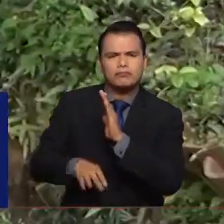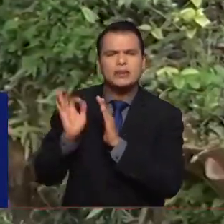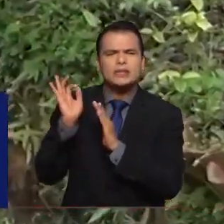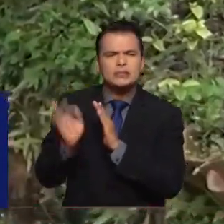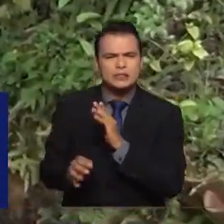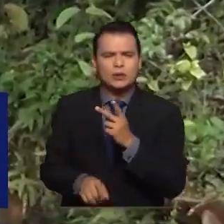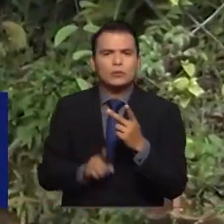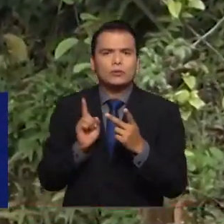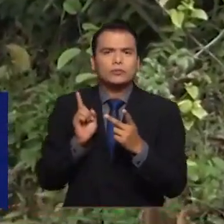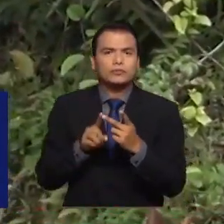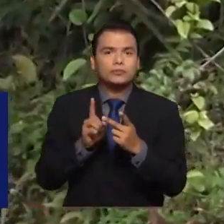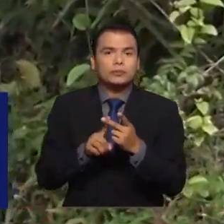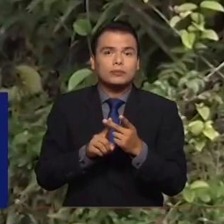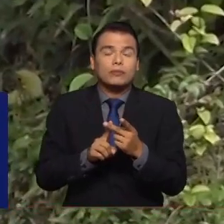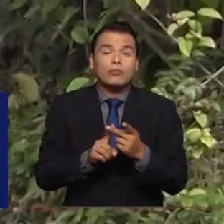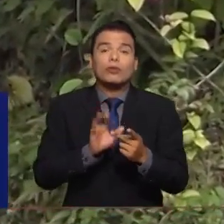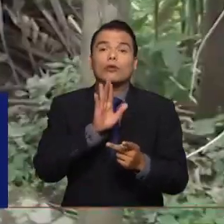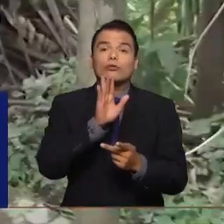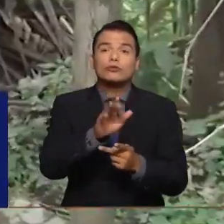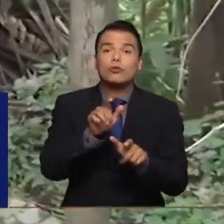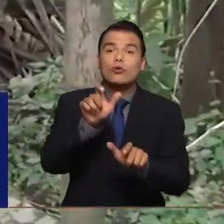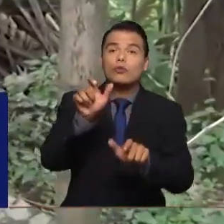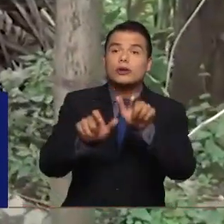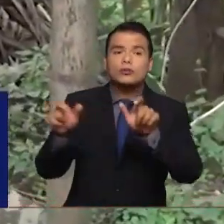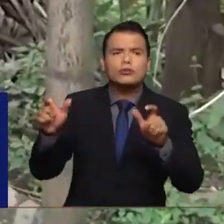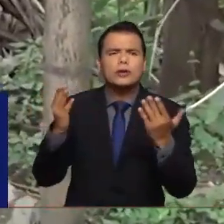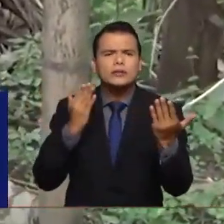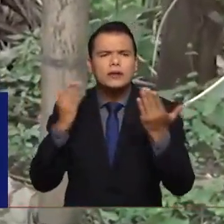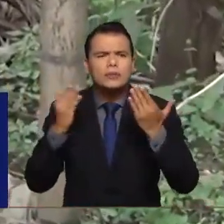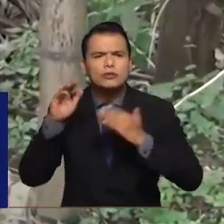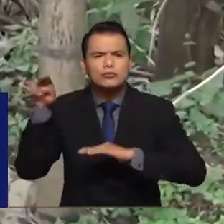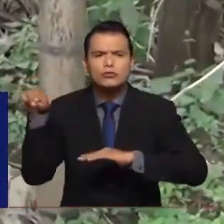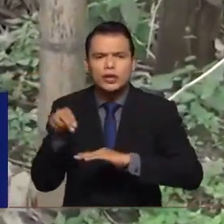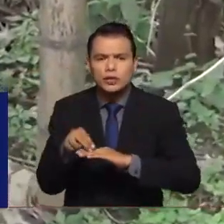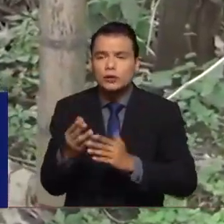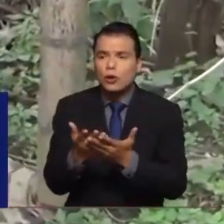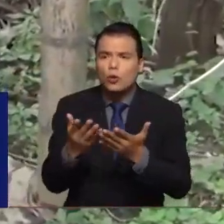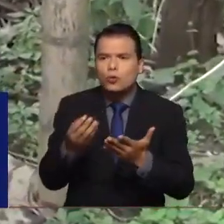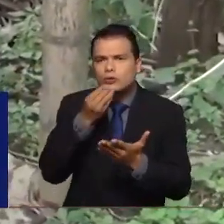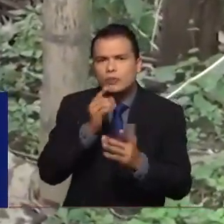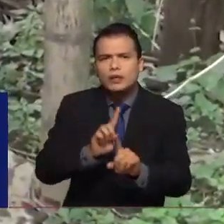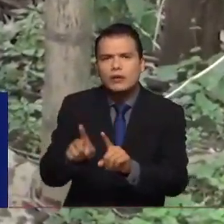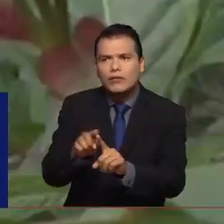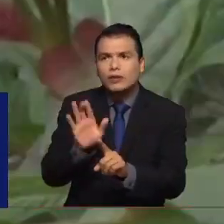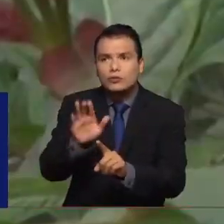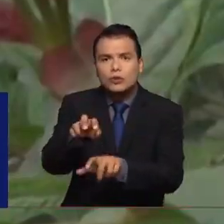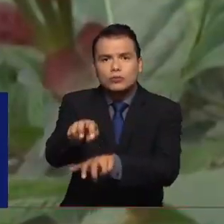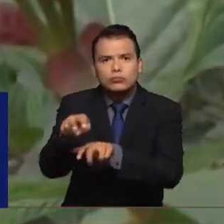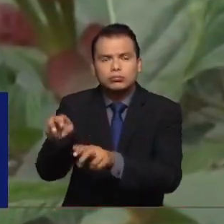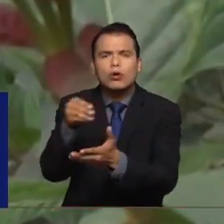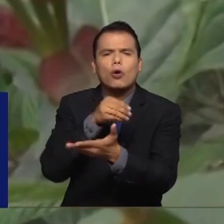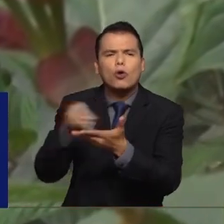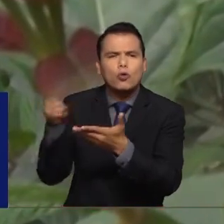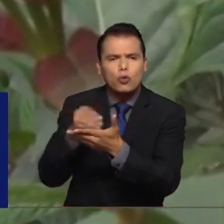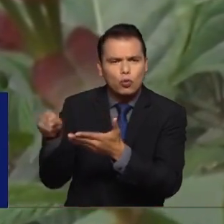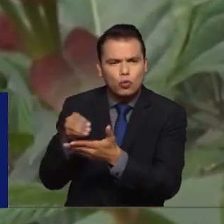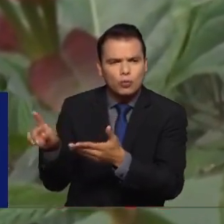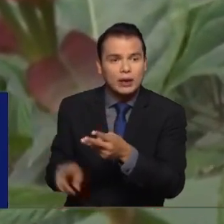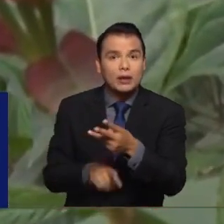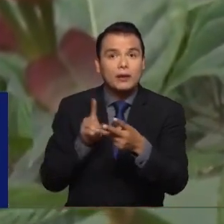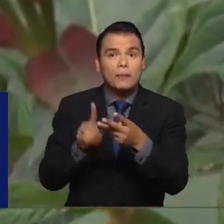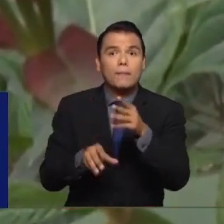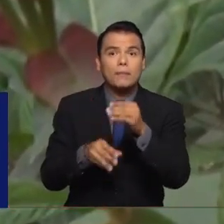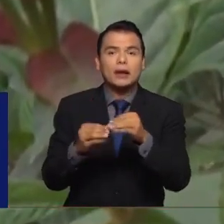estaría la compra de cosechas a campesinos nariñenses. En una tercera medida, la compra de tierras, esto para